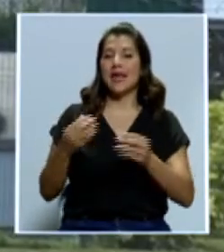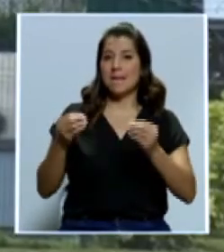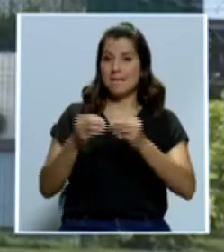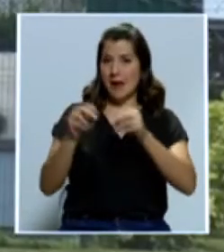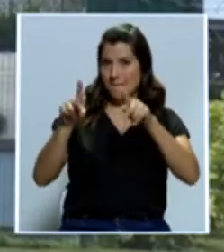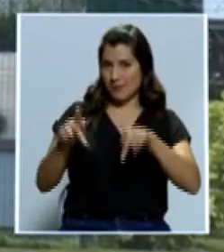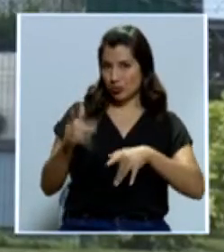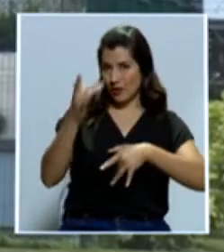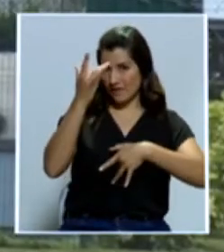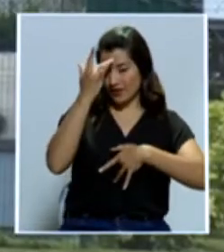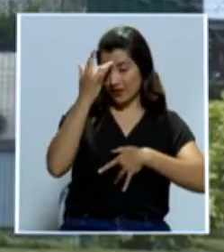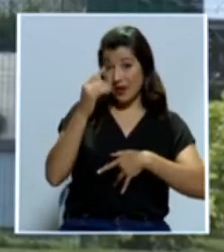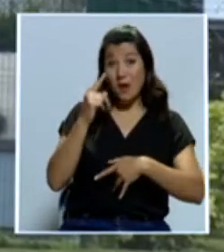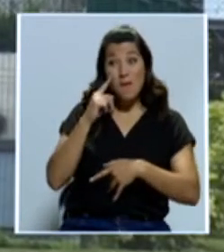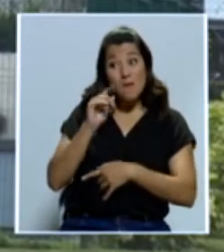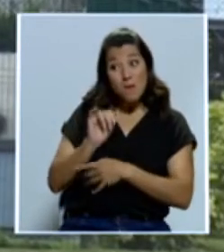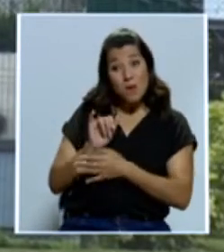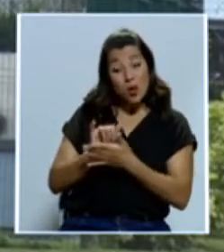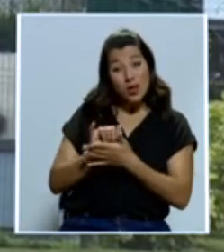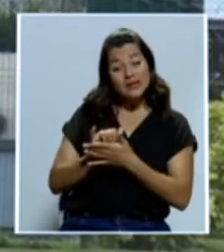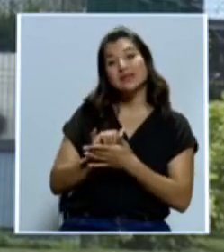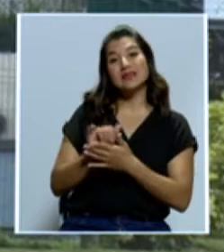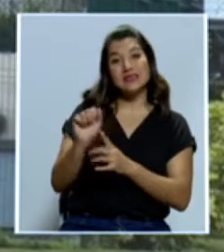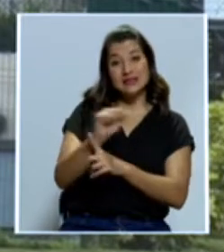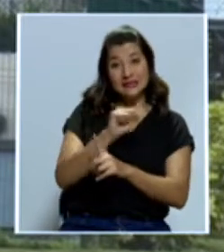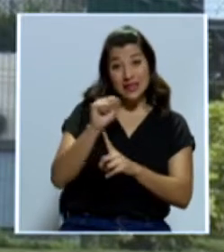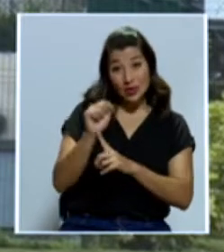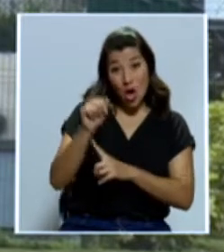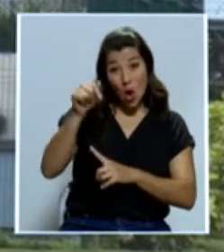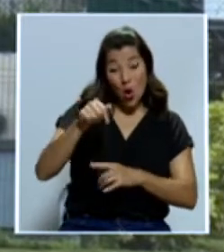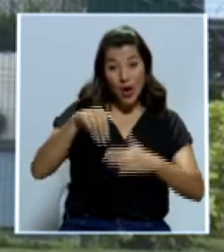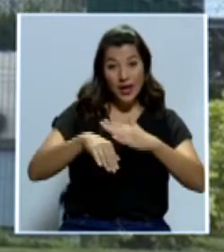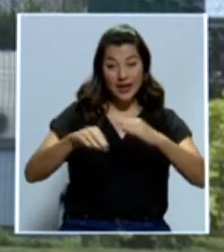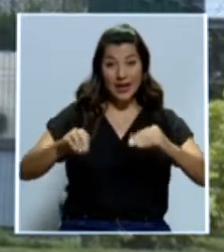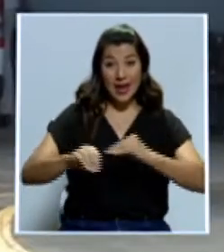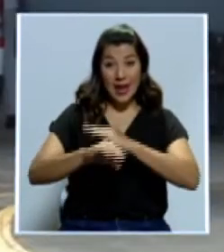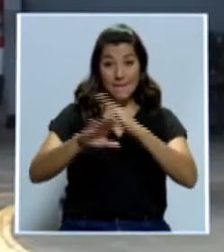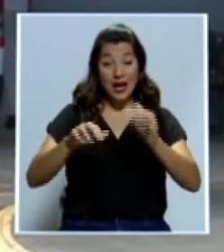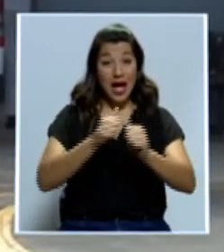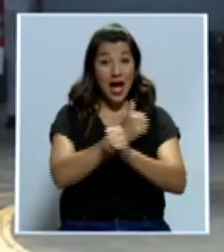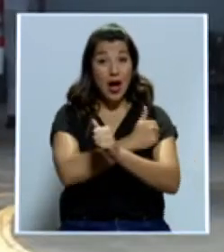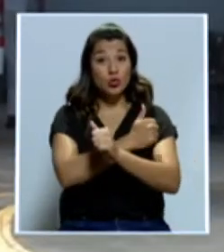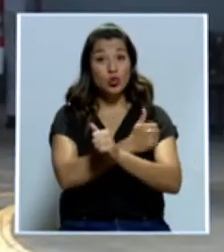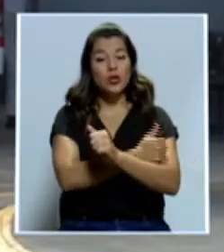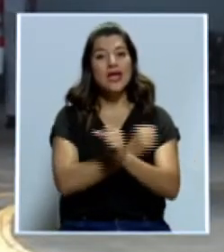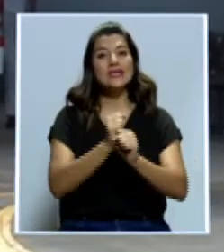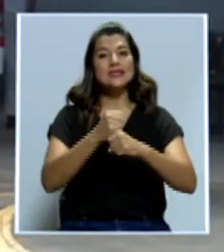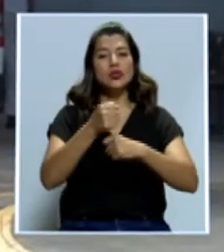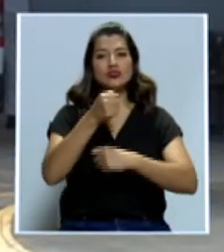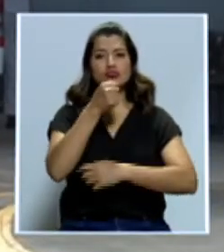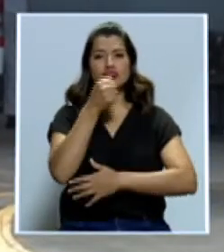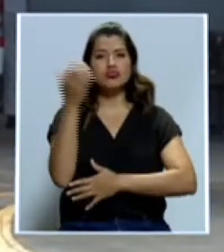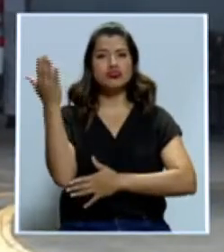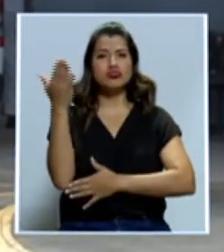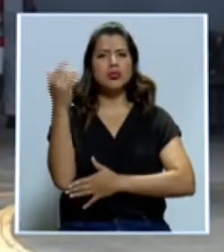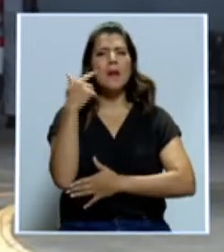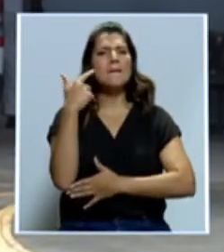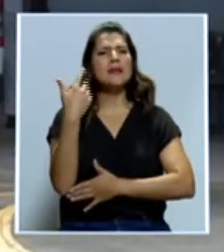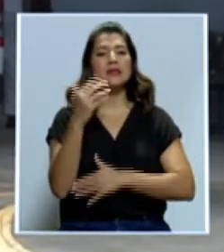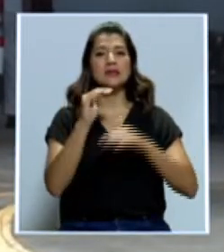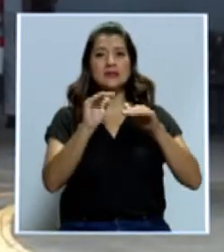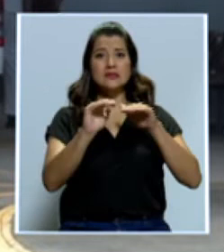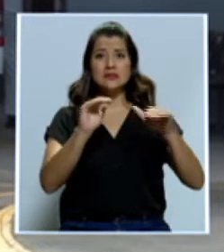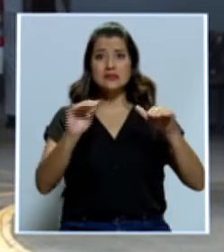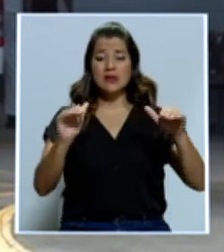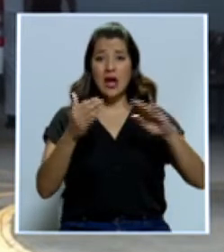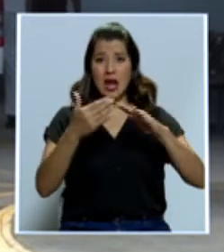A raíz de esta situación, esta mañana las autoridades realizaron una conferencia de prensa con el objetivo de hacer un llamado a la